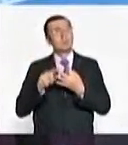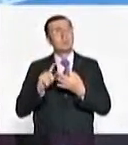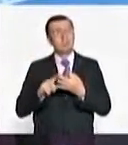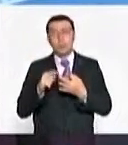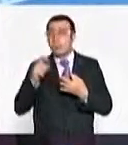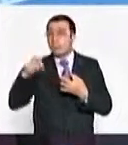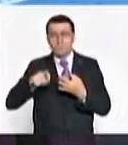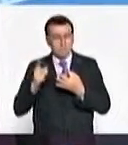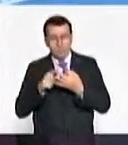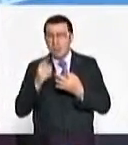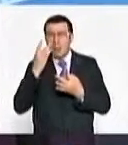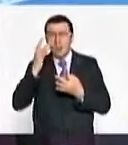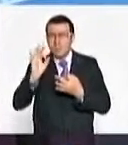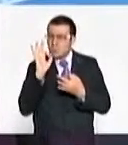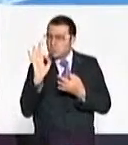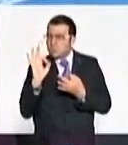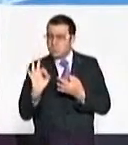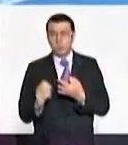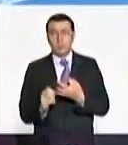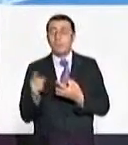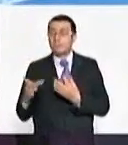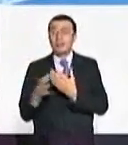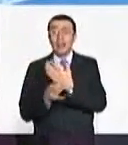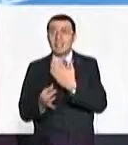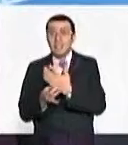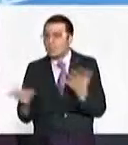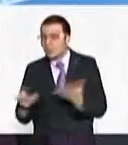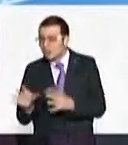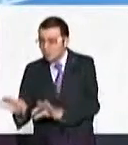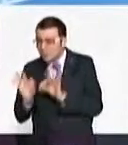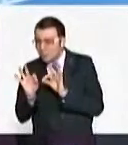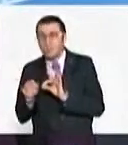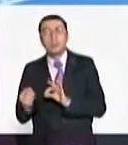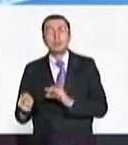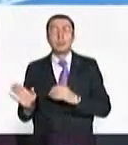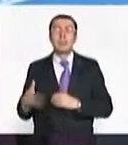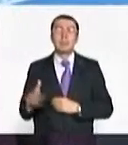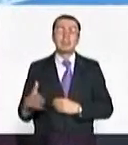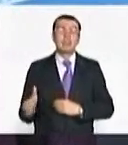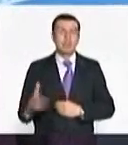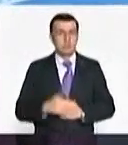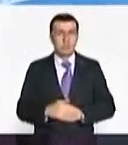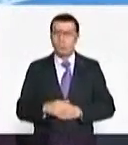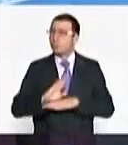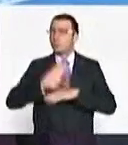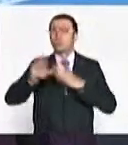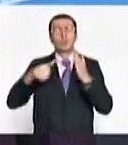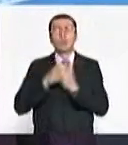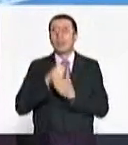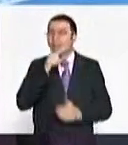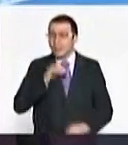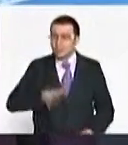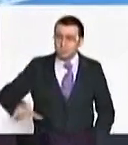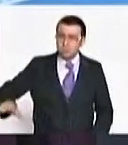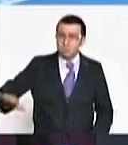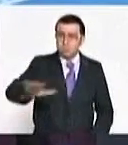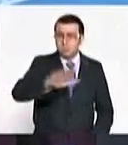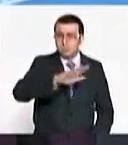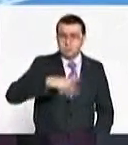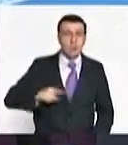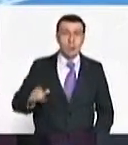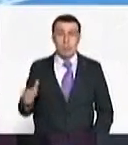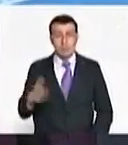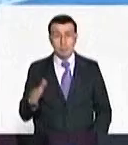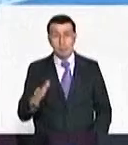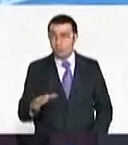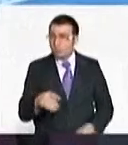puro. El omega 3 es un aceite que se extrae del pescado. Todos los mares nuestros, o sea, todos los peces de los que